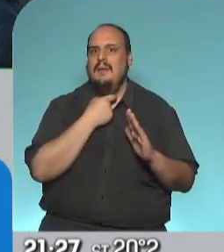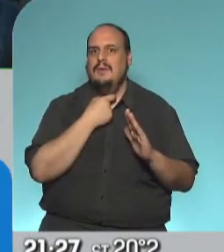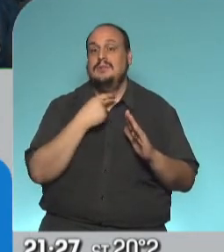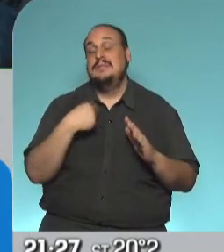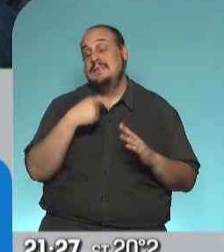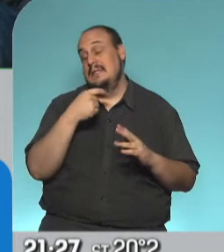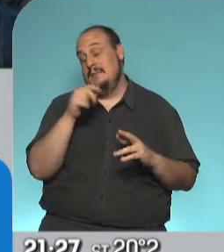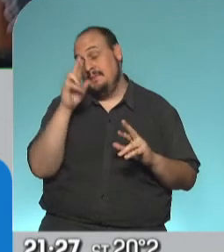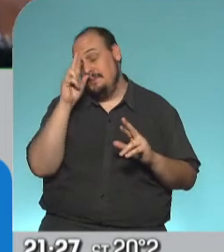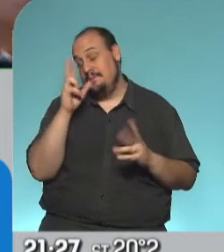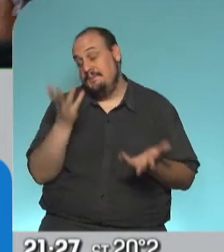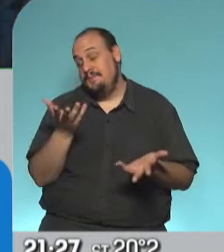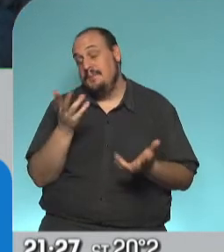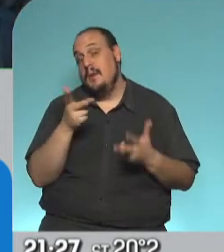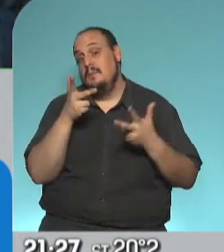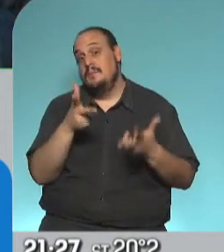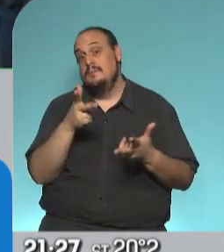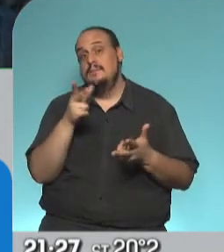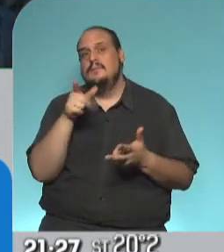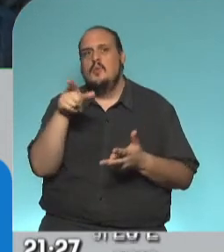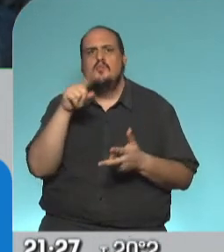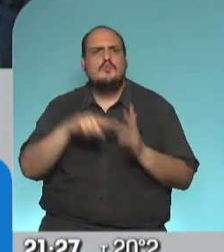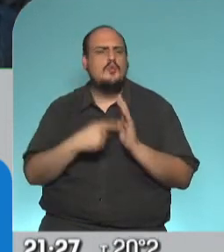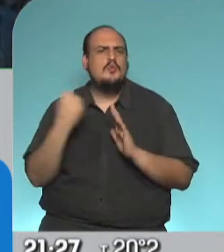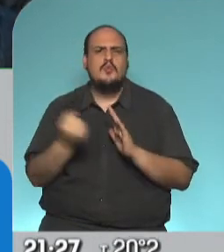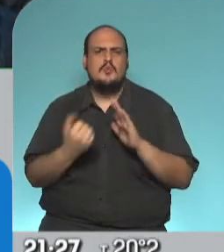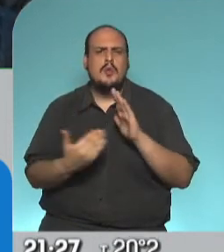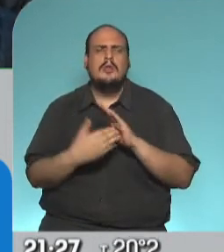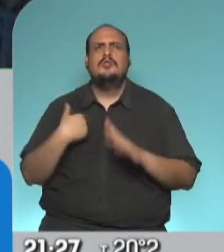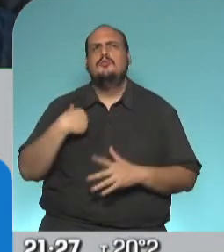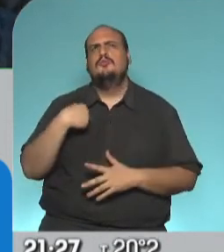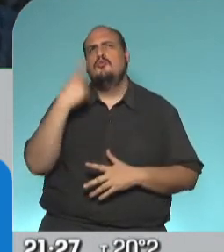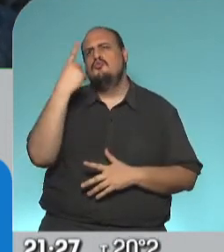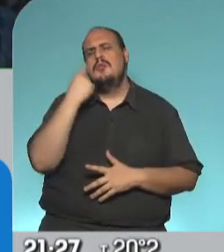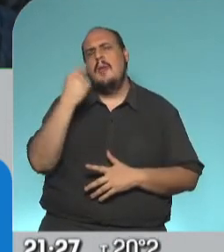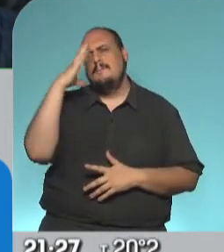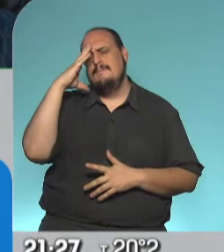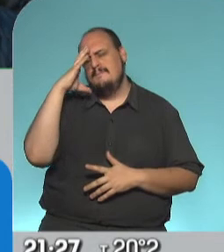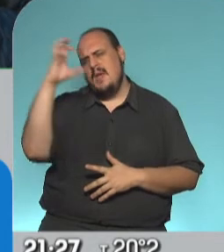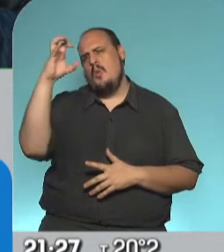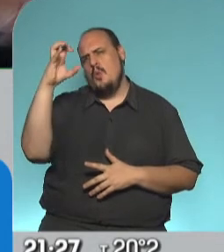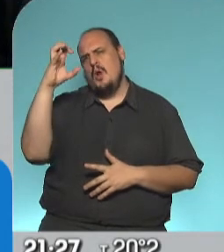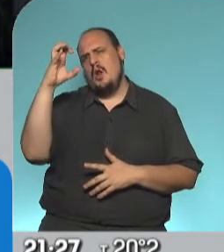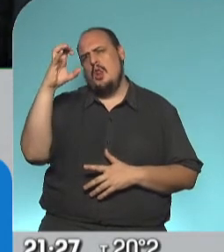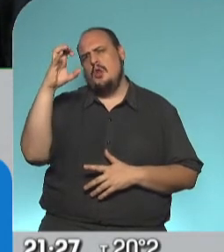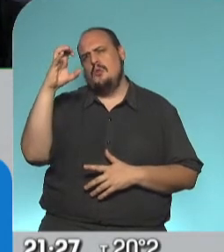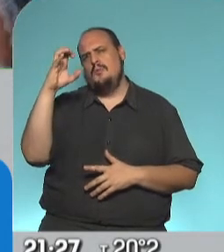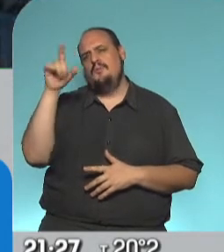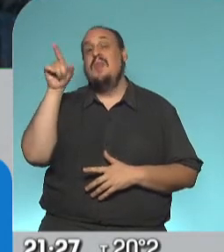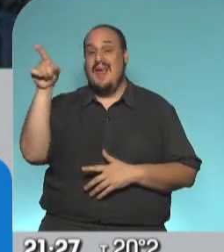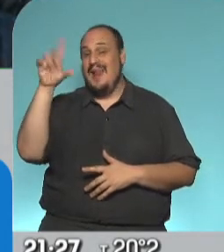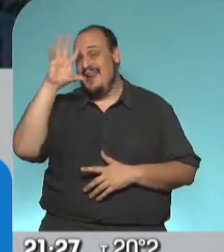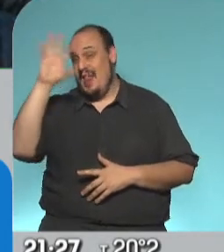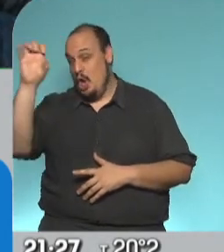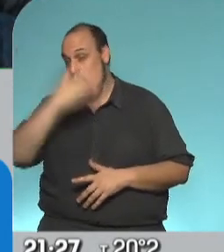sí. Si hay un imperativo yo recuerdo un día que fue la oportunidad en donde el presidente, él recordó algo,